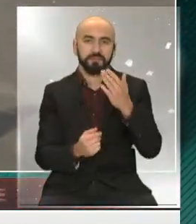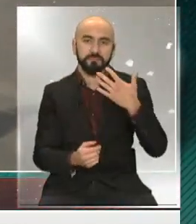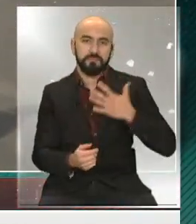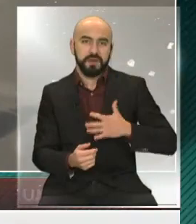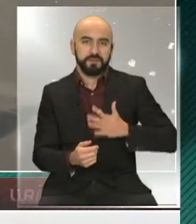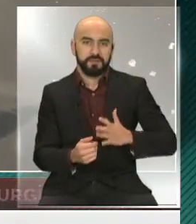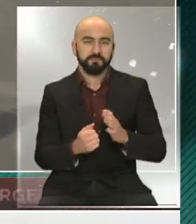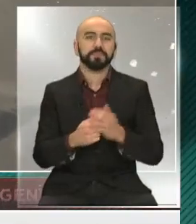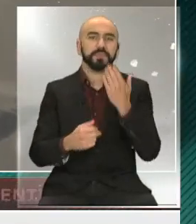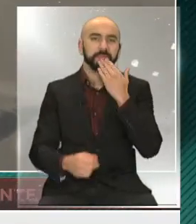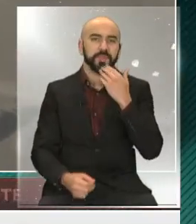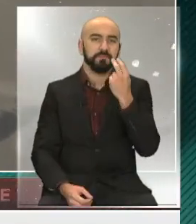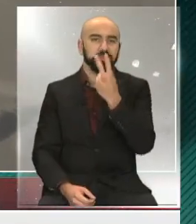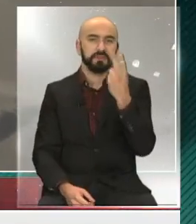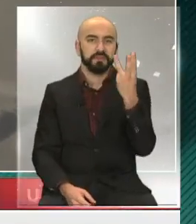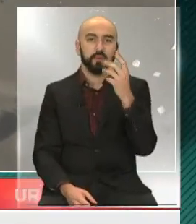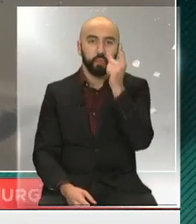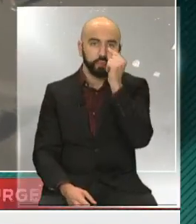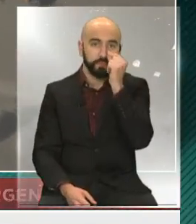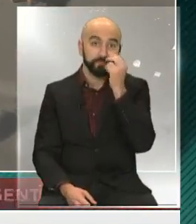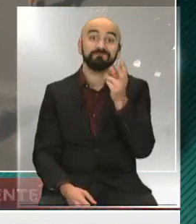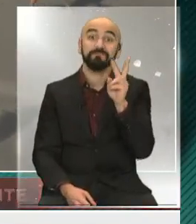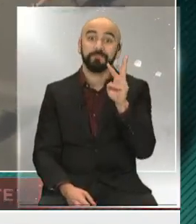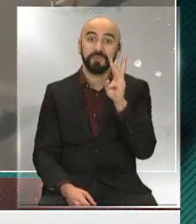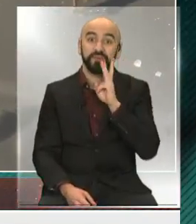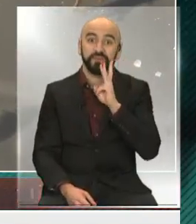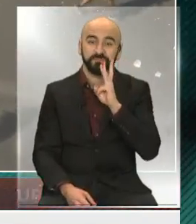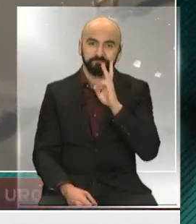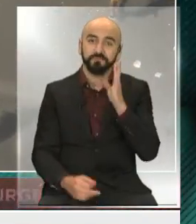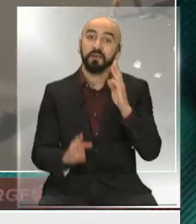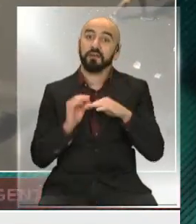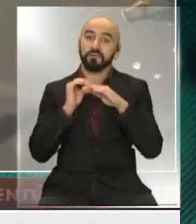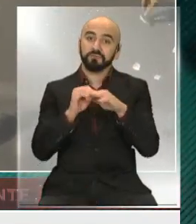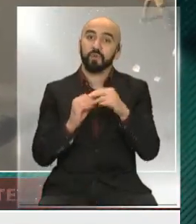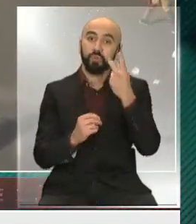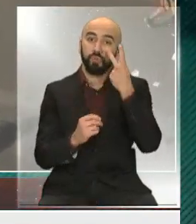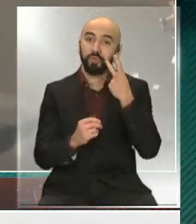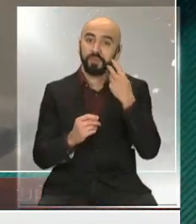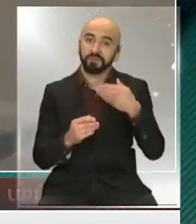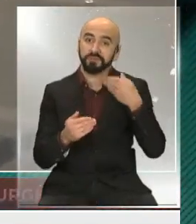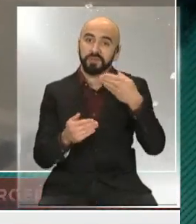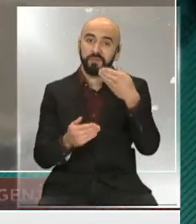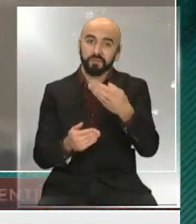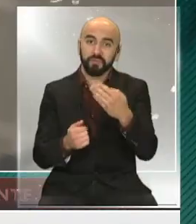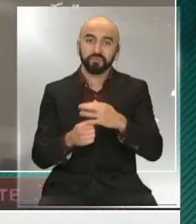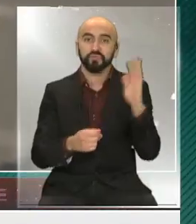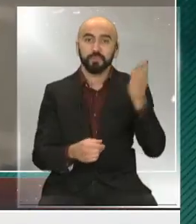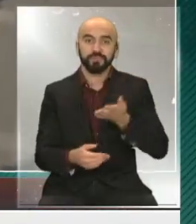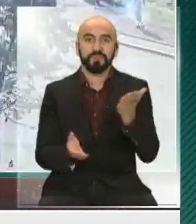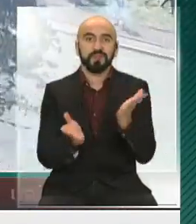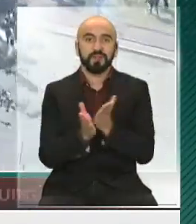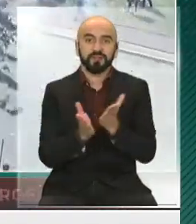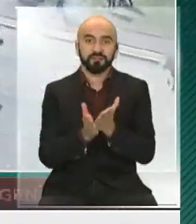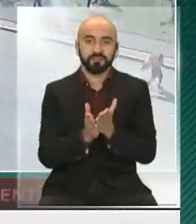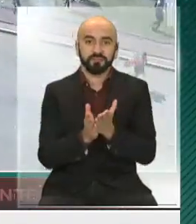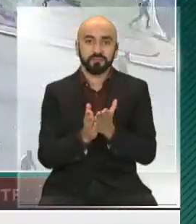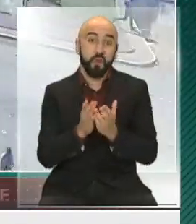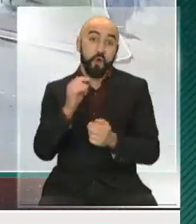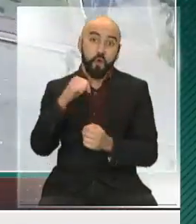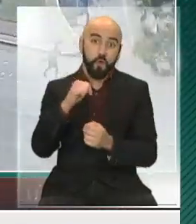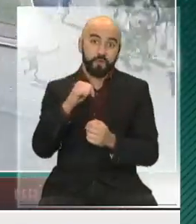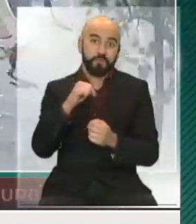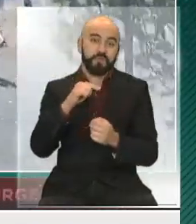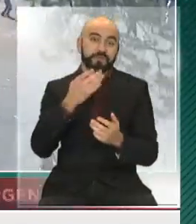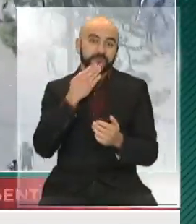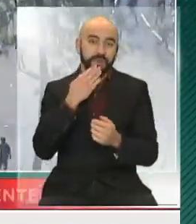23 de octubre el miércoles también es decir ya se anuncian dos días seguidos de suspensión de clase además obviamente de la jornada de hoy la universidad de